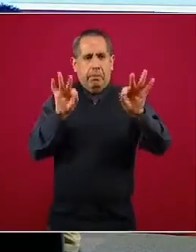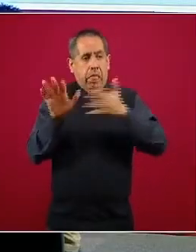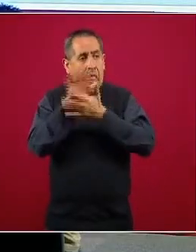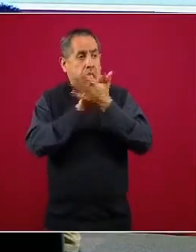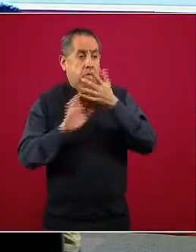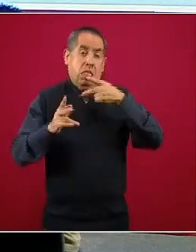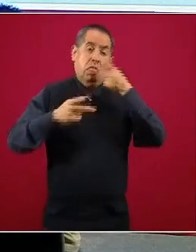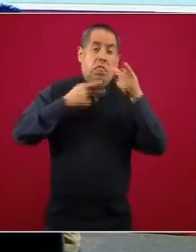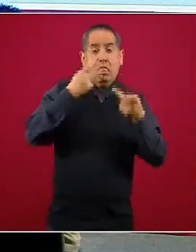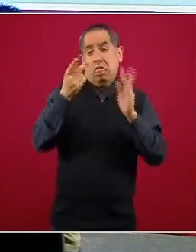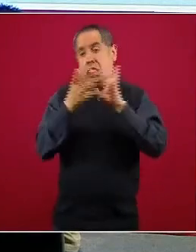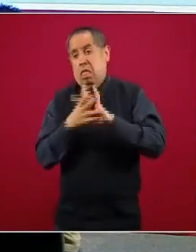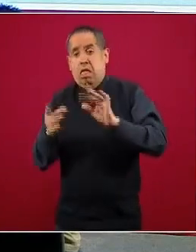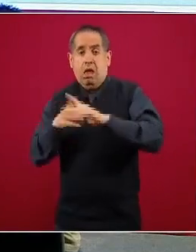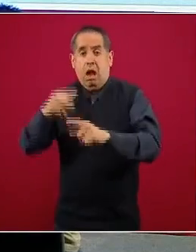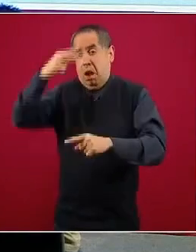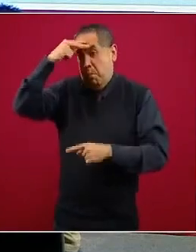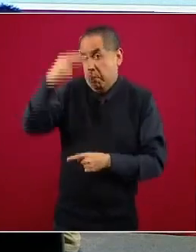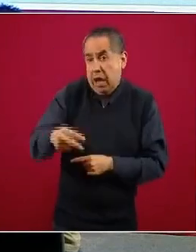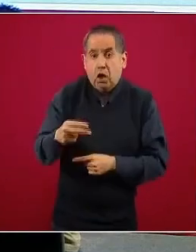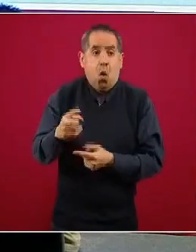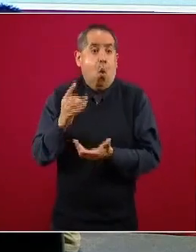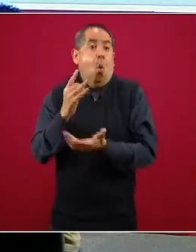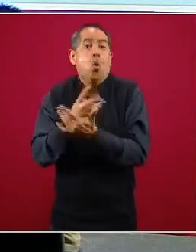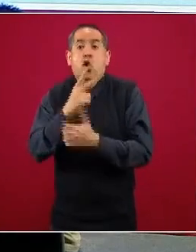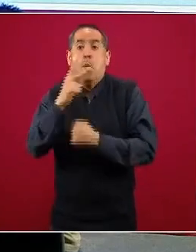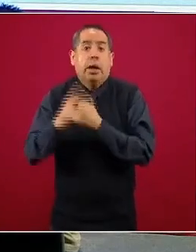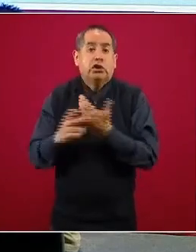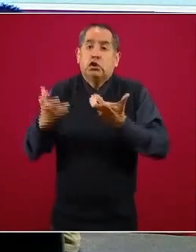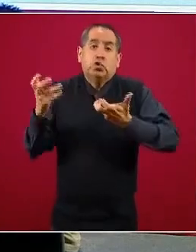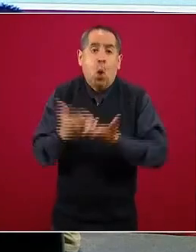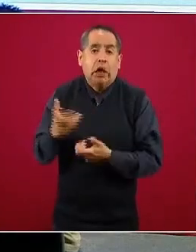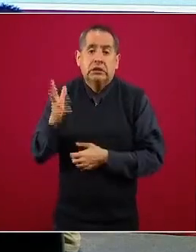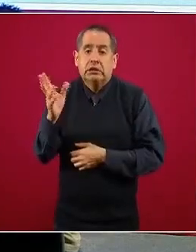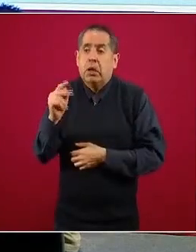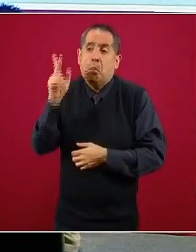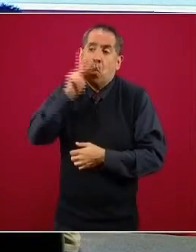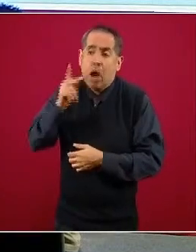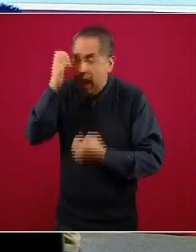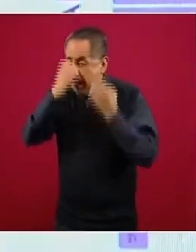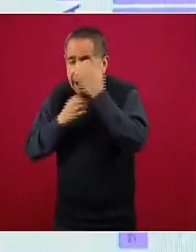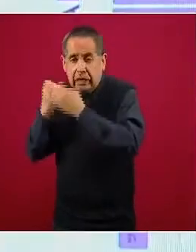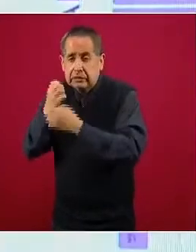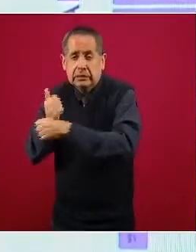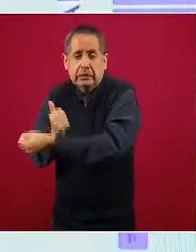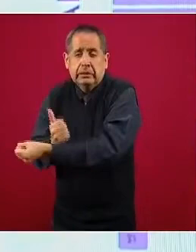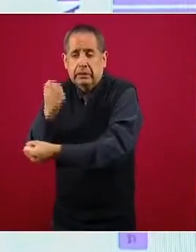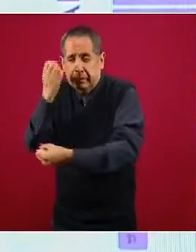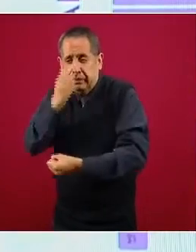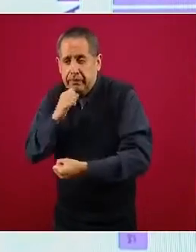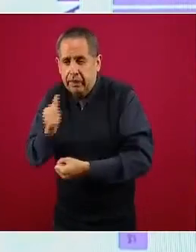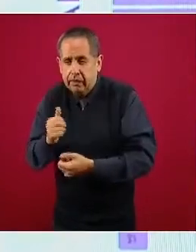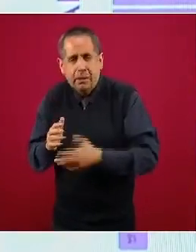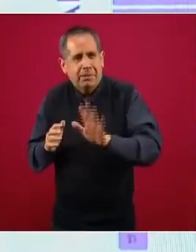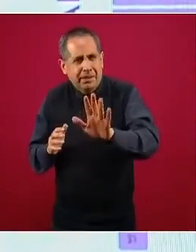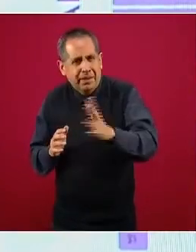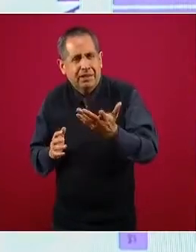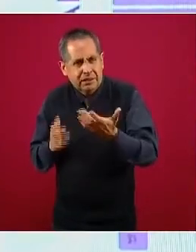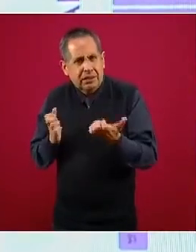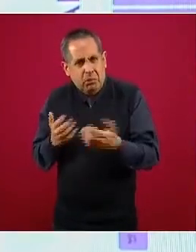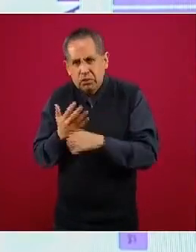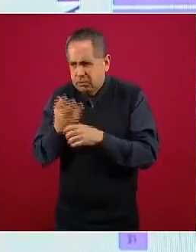con un discurso de que México es el único país que no hace suficientes pruebas. Estamos esperando a que se completen las